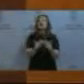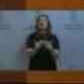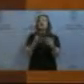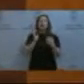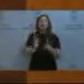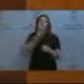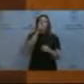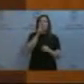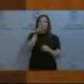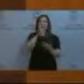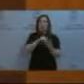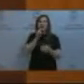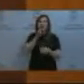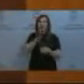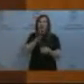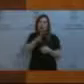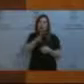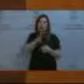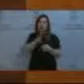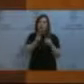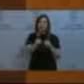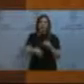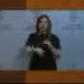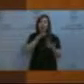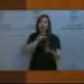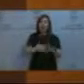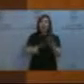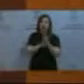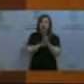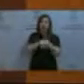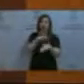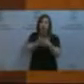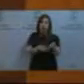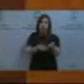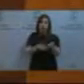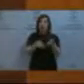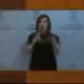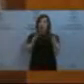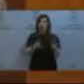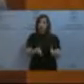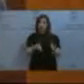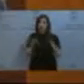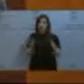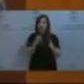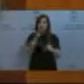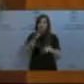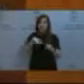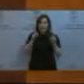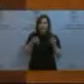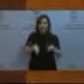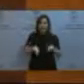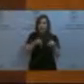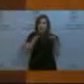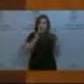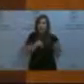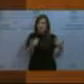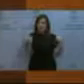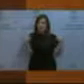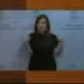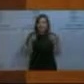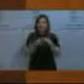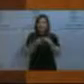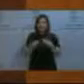año 2013. Y siguen, a día de hoy, y por lo que ha dicho usted, sin reconocerlo. Usted, como responsable político de